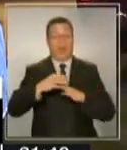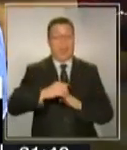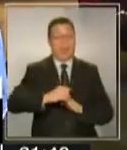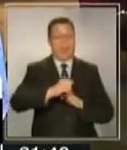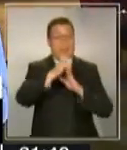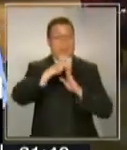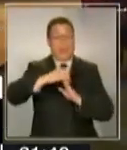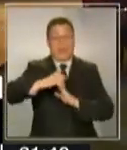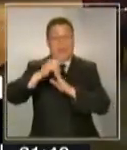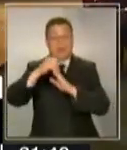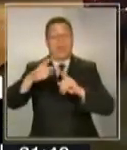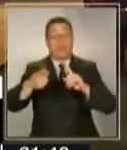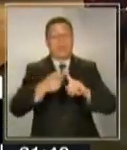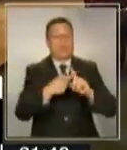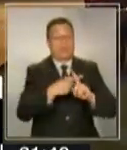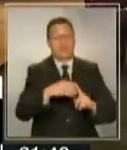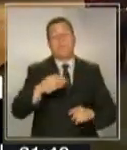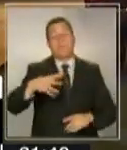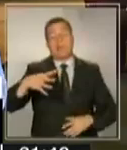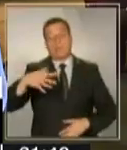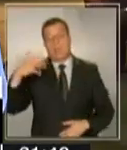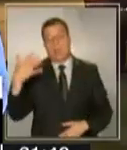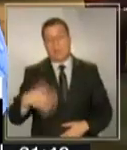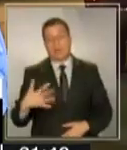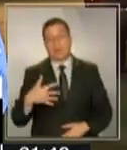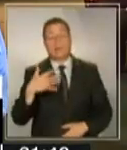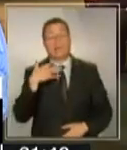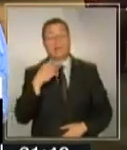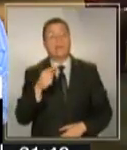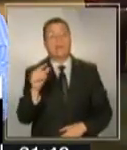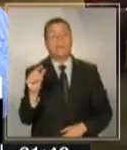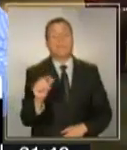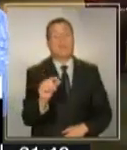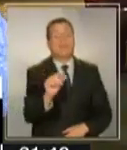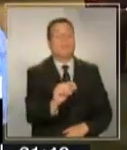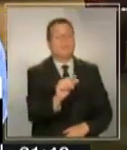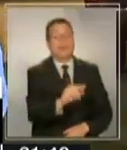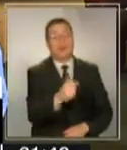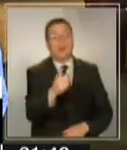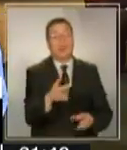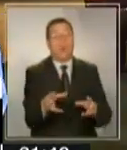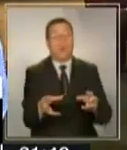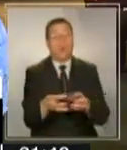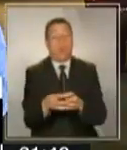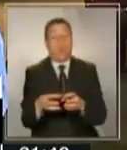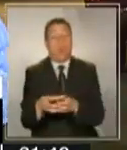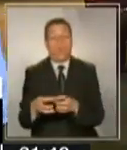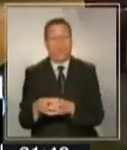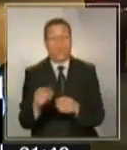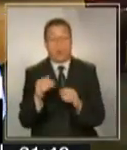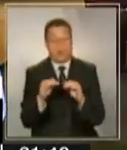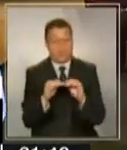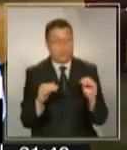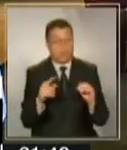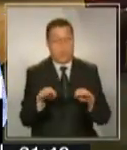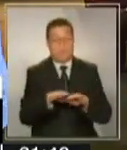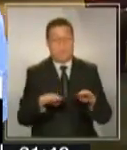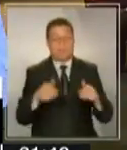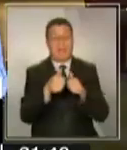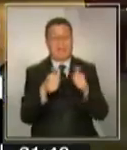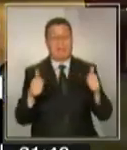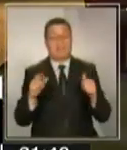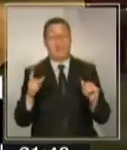pos de desafíos más importantes que aquellos pequeños de tener un grupo homogéneo en la mesa directiva de un